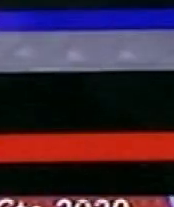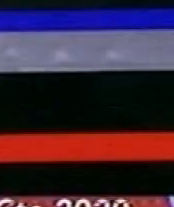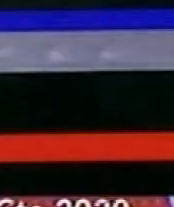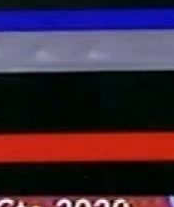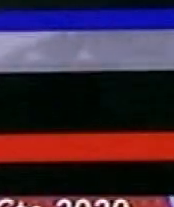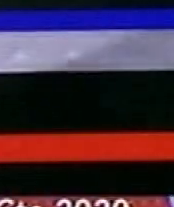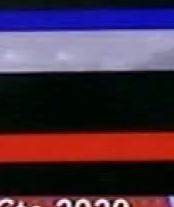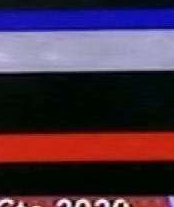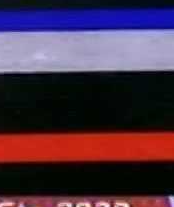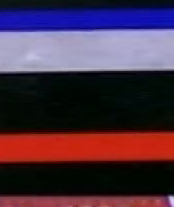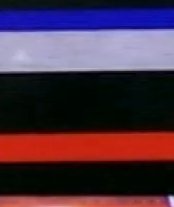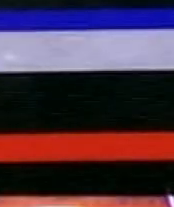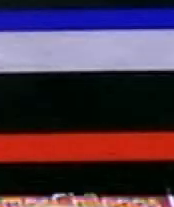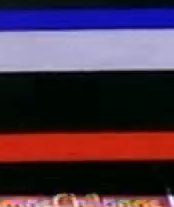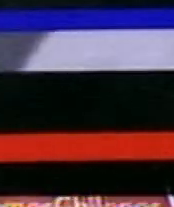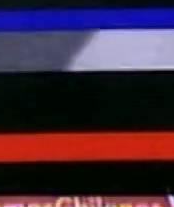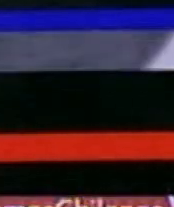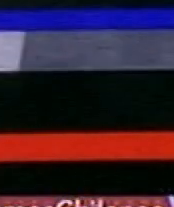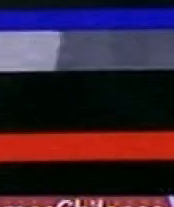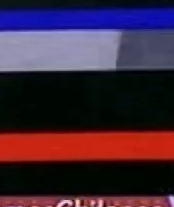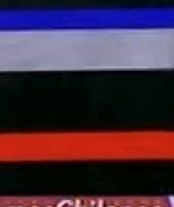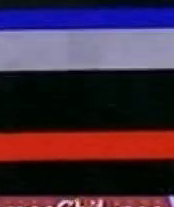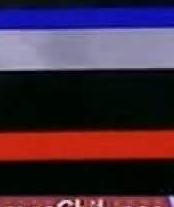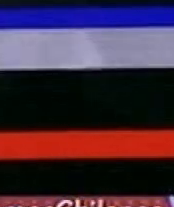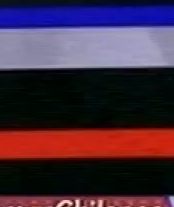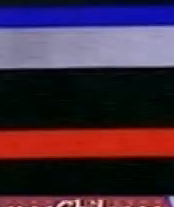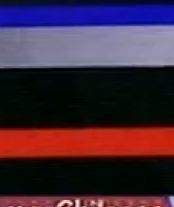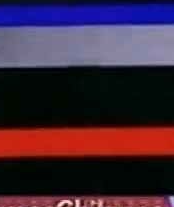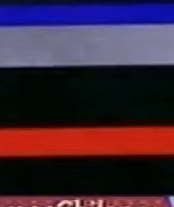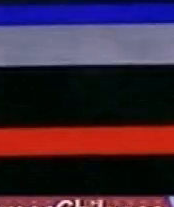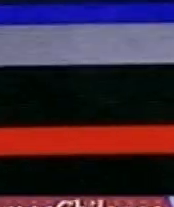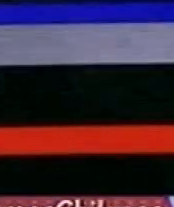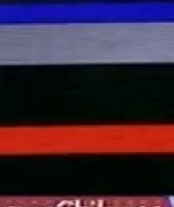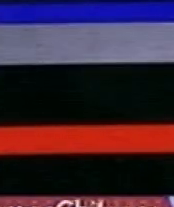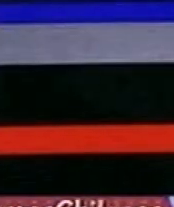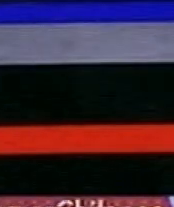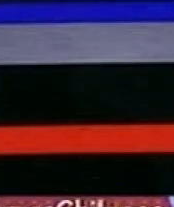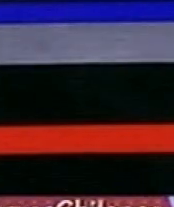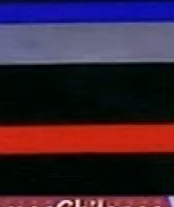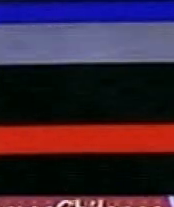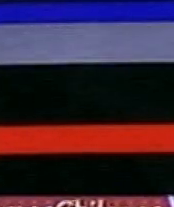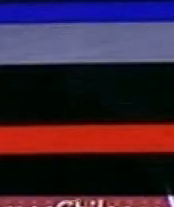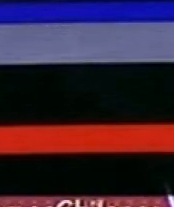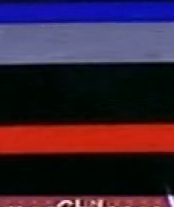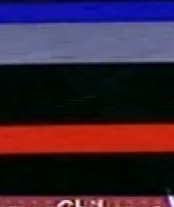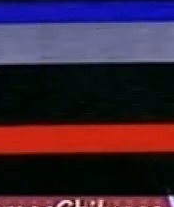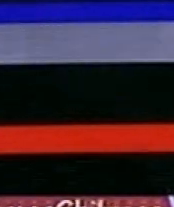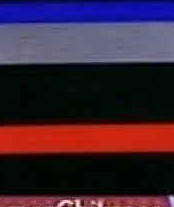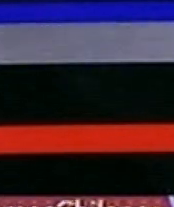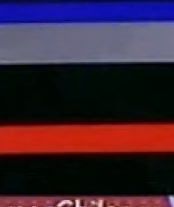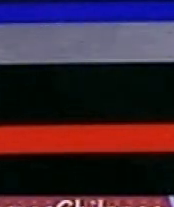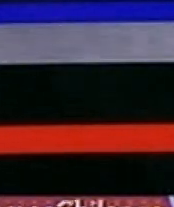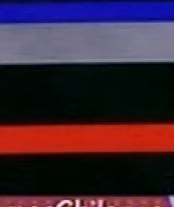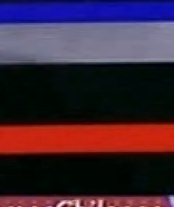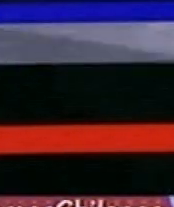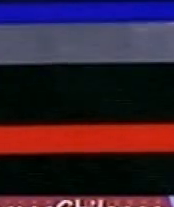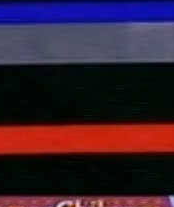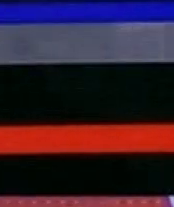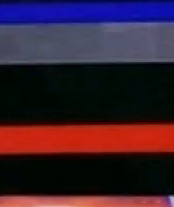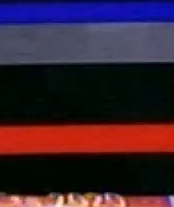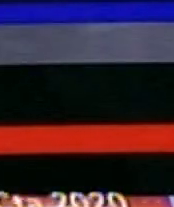acompañándonos porque de eso se trata. Una fiesta de la chilenidad un poco distinta. Ojalá lo hayan vivido en familia, de manera